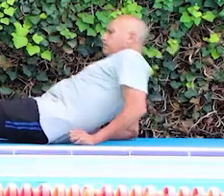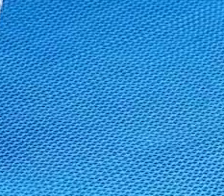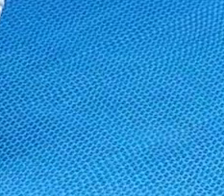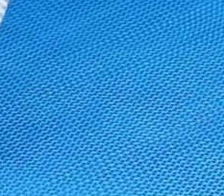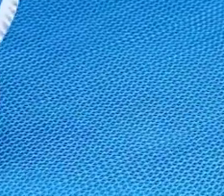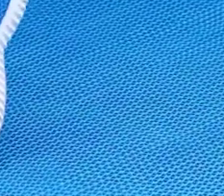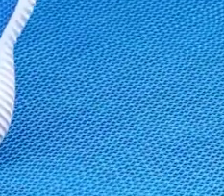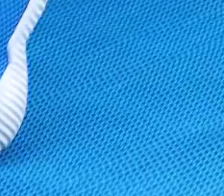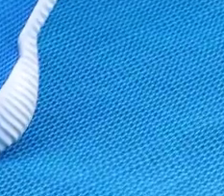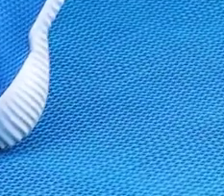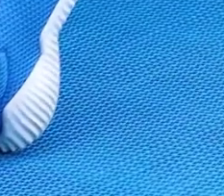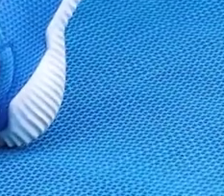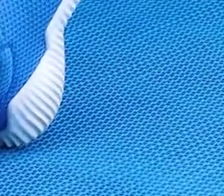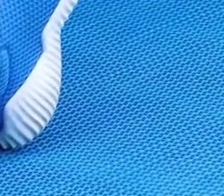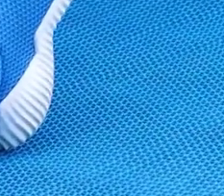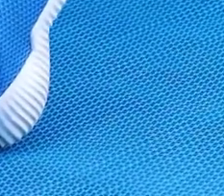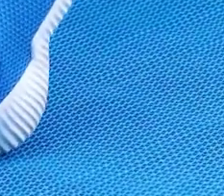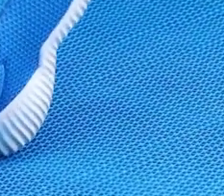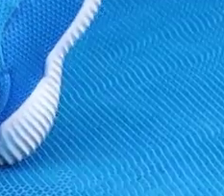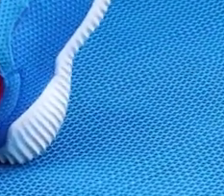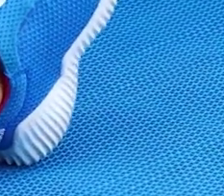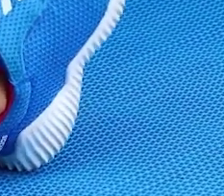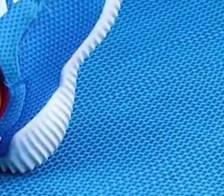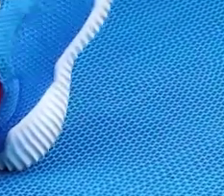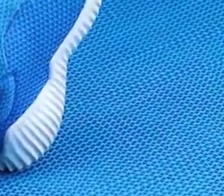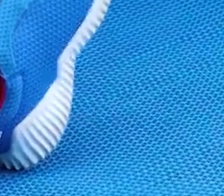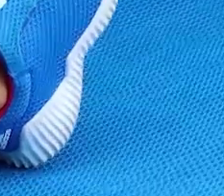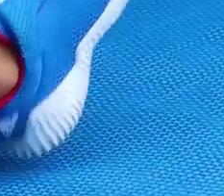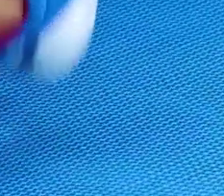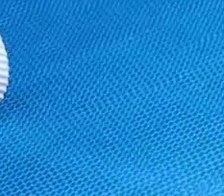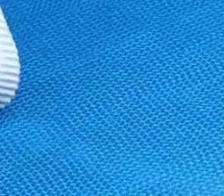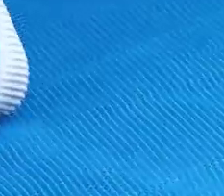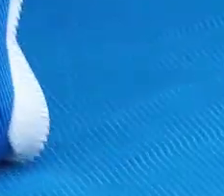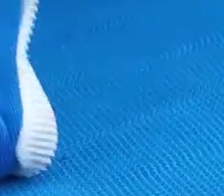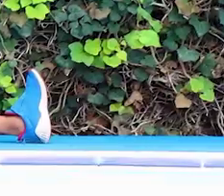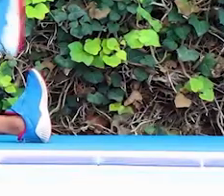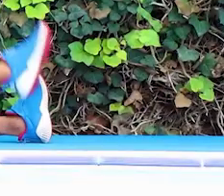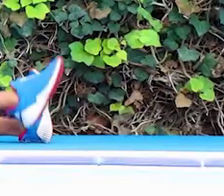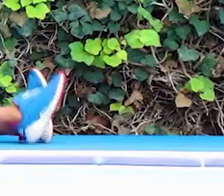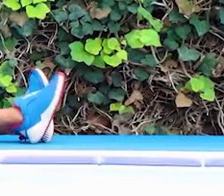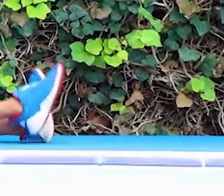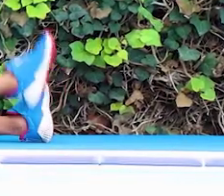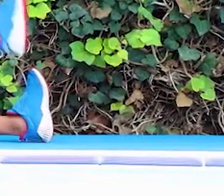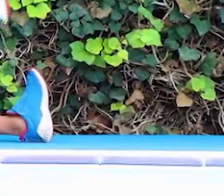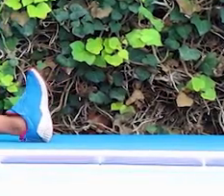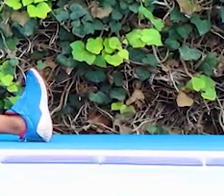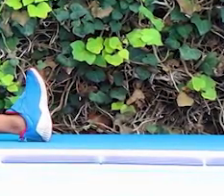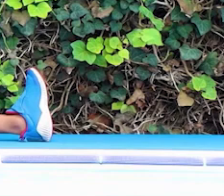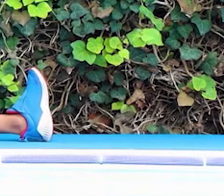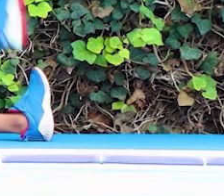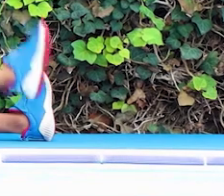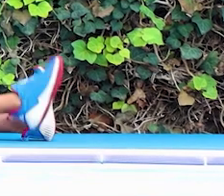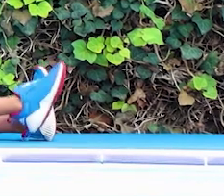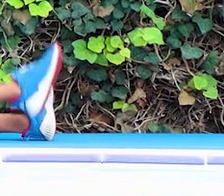Yair. Vamos a hacer 5 repeticiones por pierna. Elevación de la pierna derecha 5 veces sin tocar el